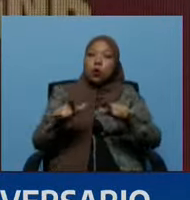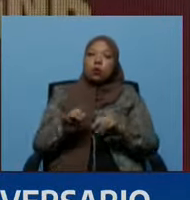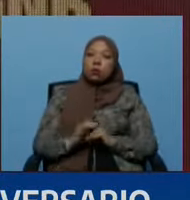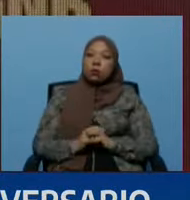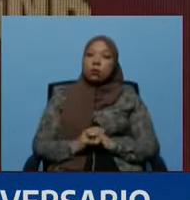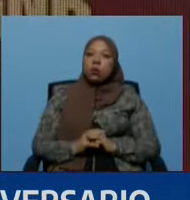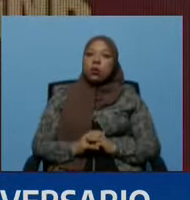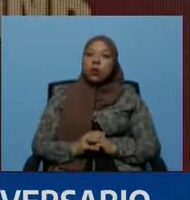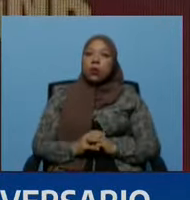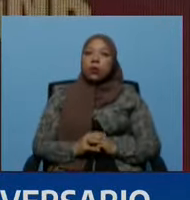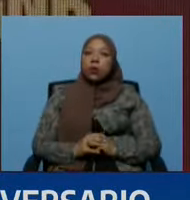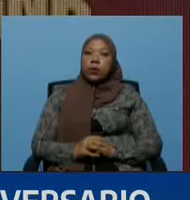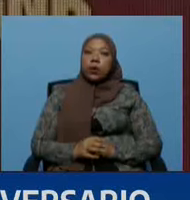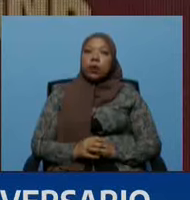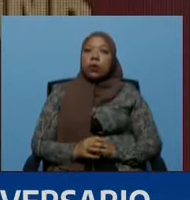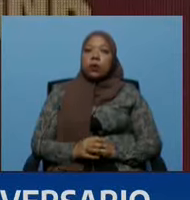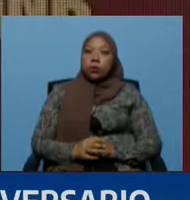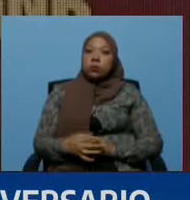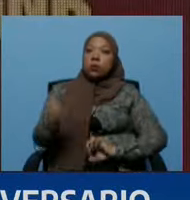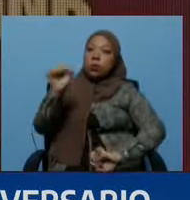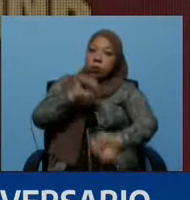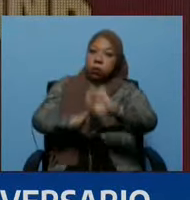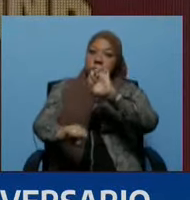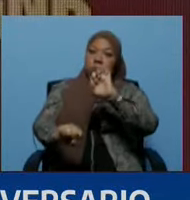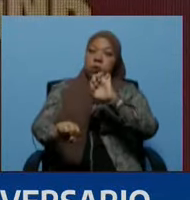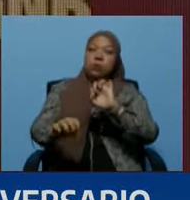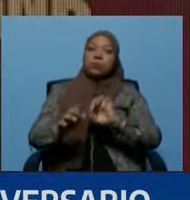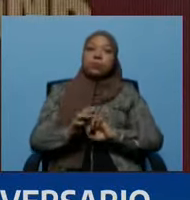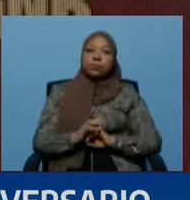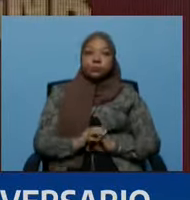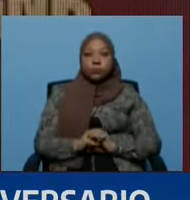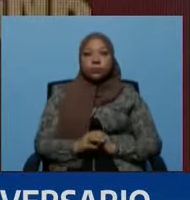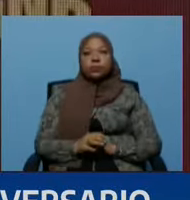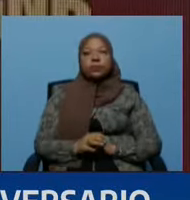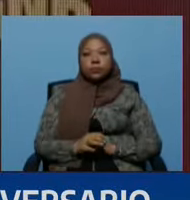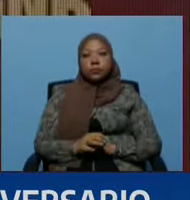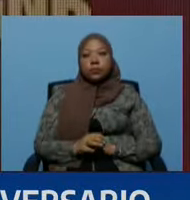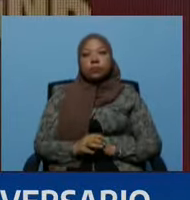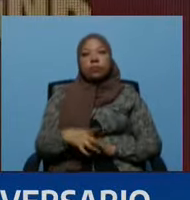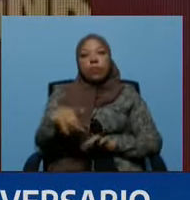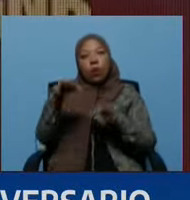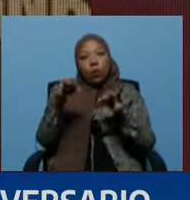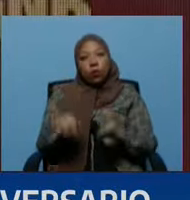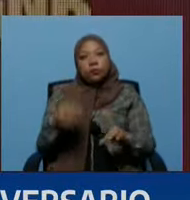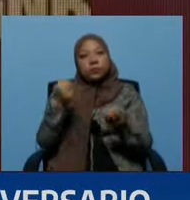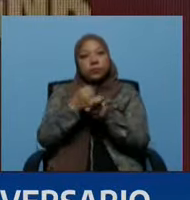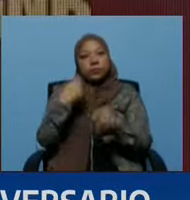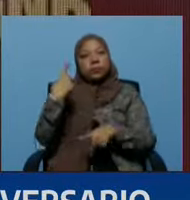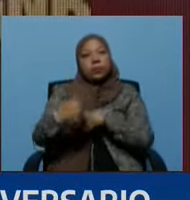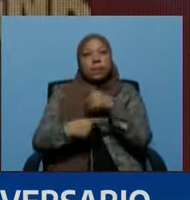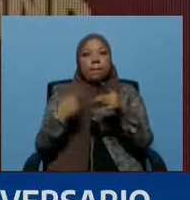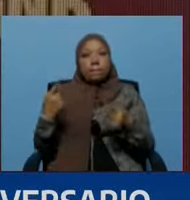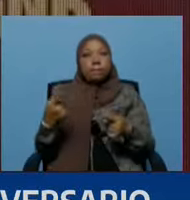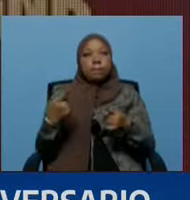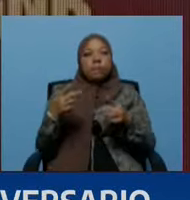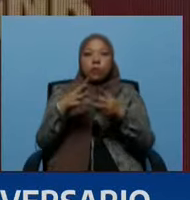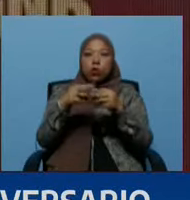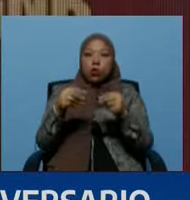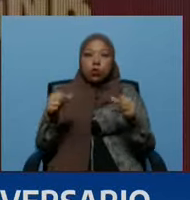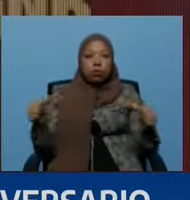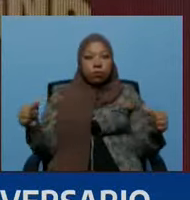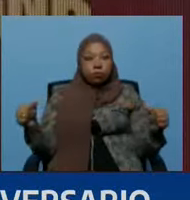Así que estamos enfrentando, derrotando, conteniendo y